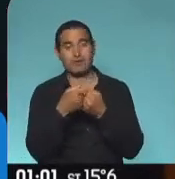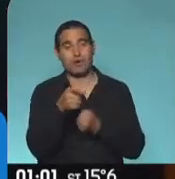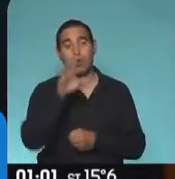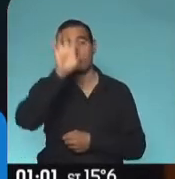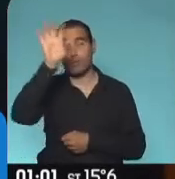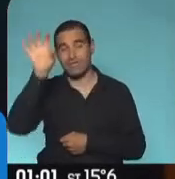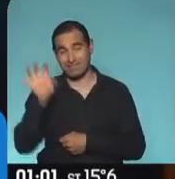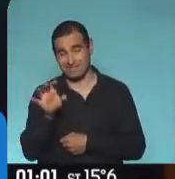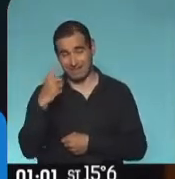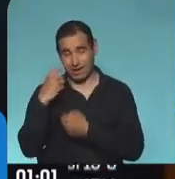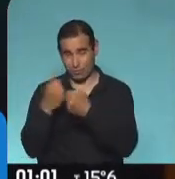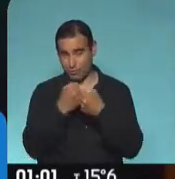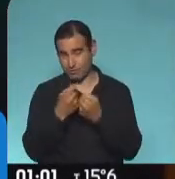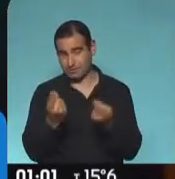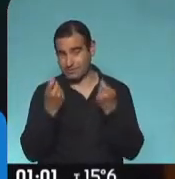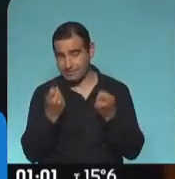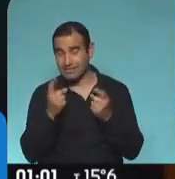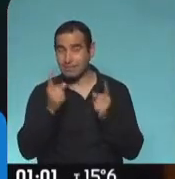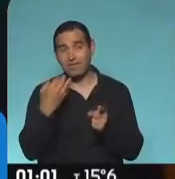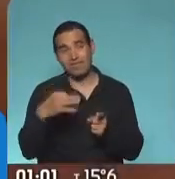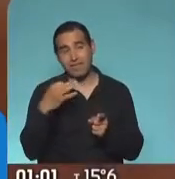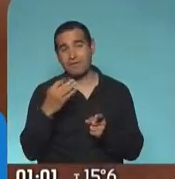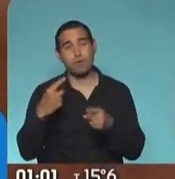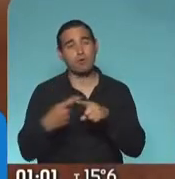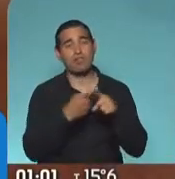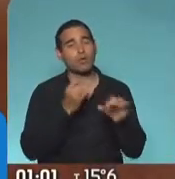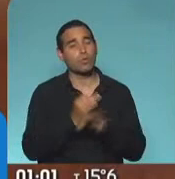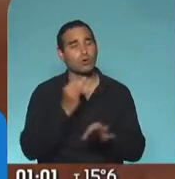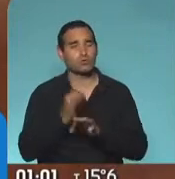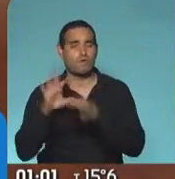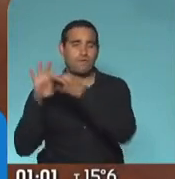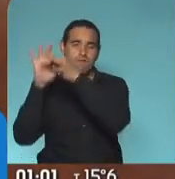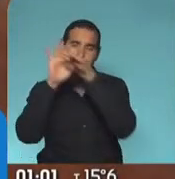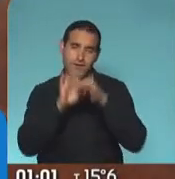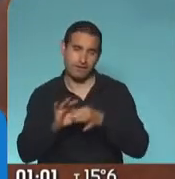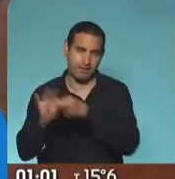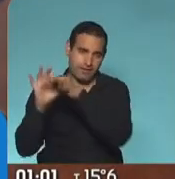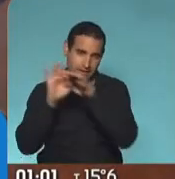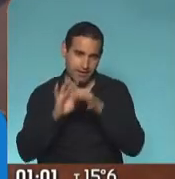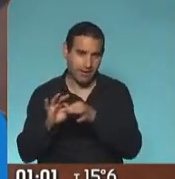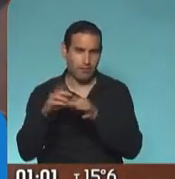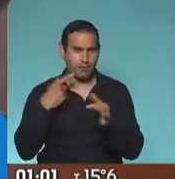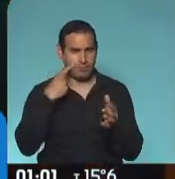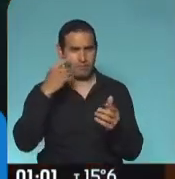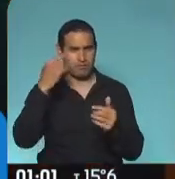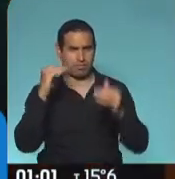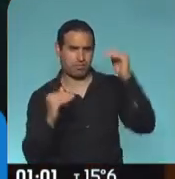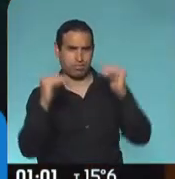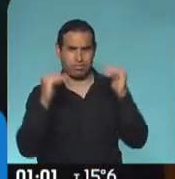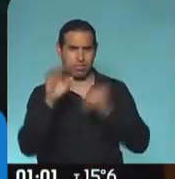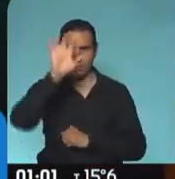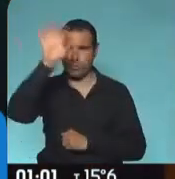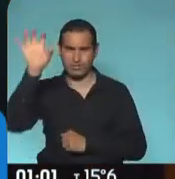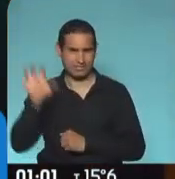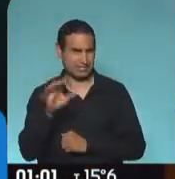provincias porque nosotros creemos que hay que federalizar la política educativa para romper las asimetrías educativas que se ven argentina y por